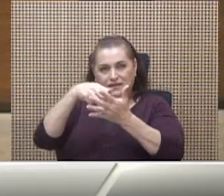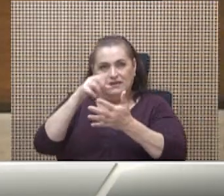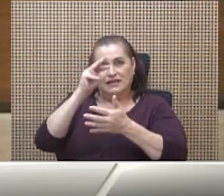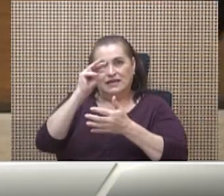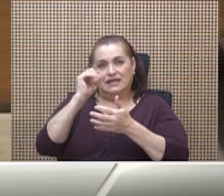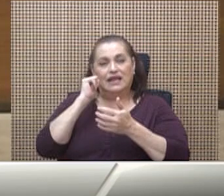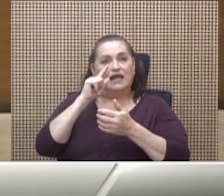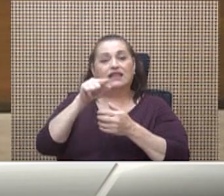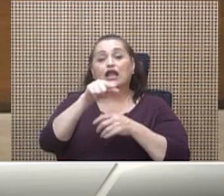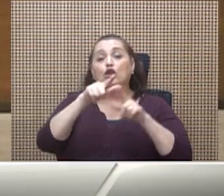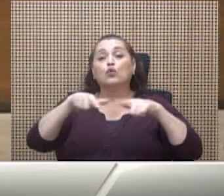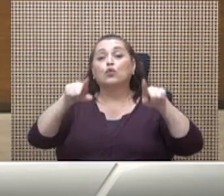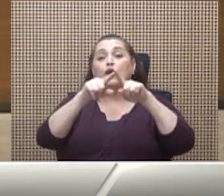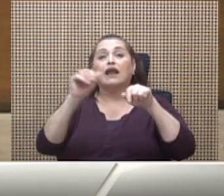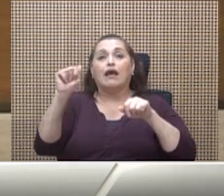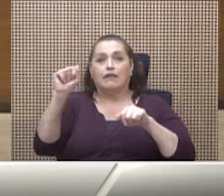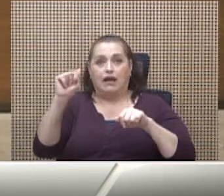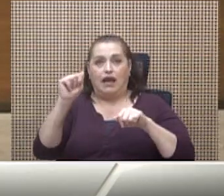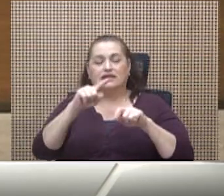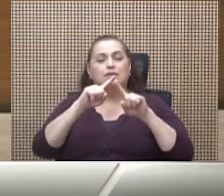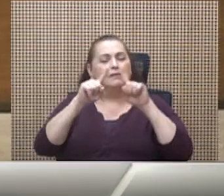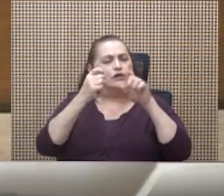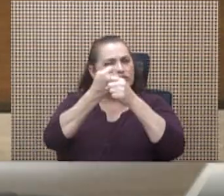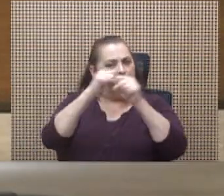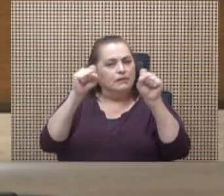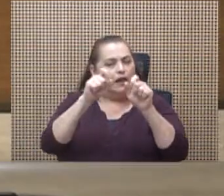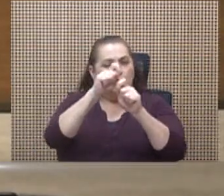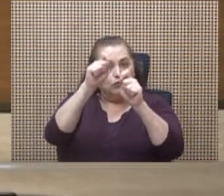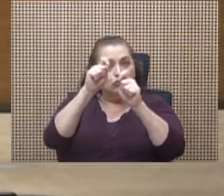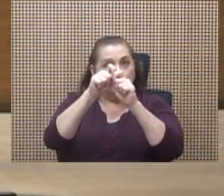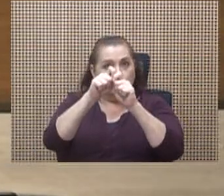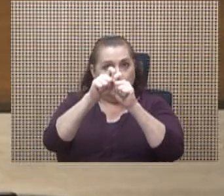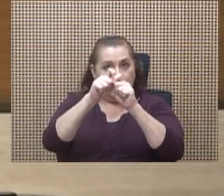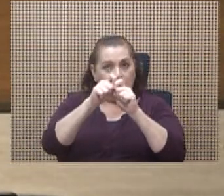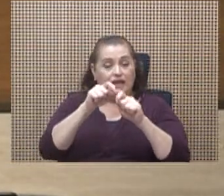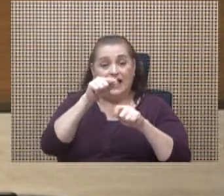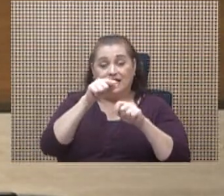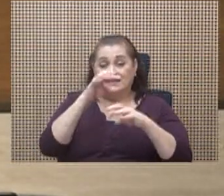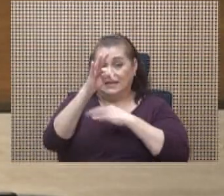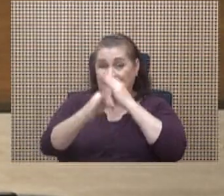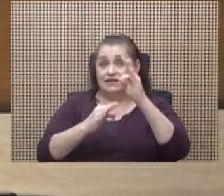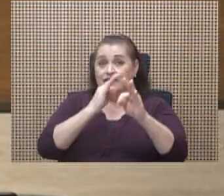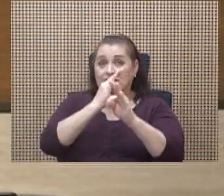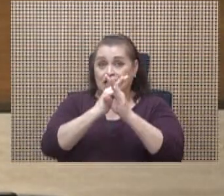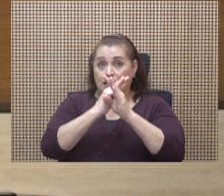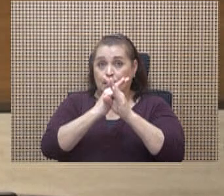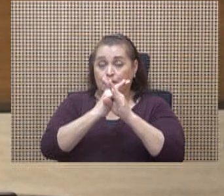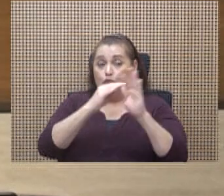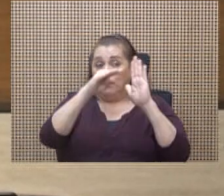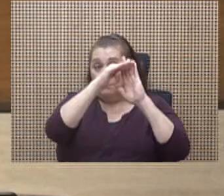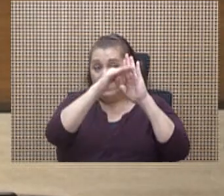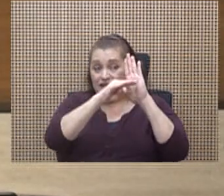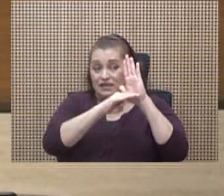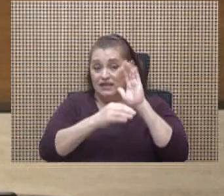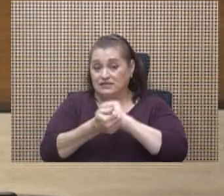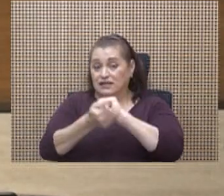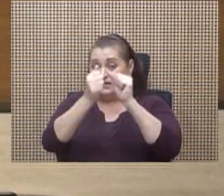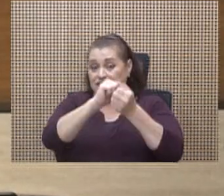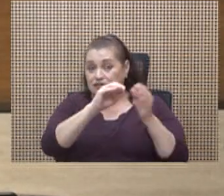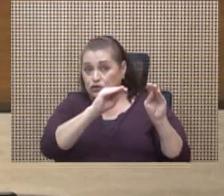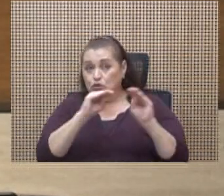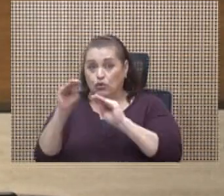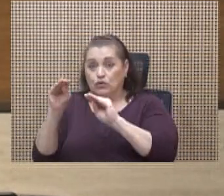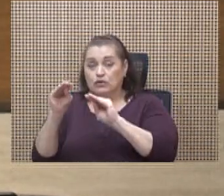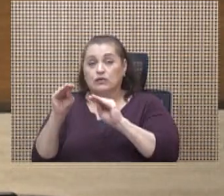pero sí queremos hacer una salvedad puntual Y es que este tipo de medidas transitorias este tipo